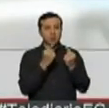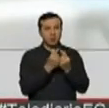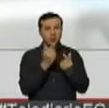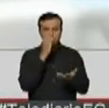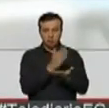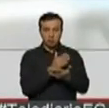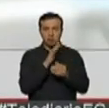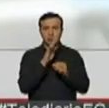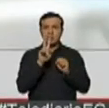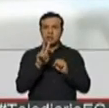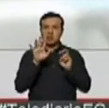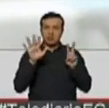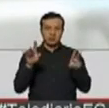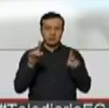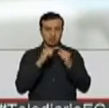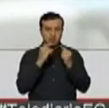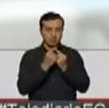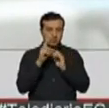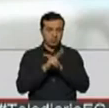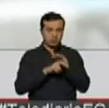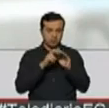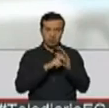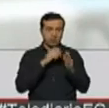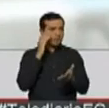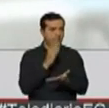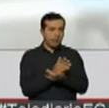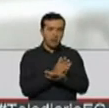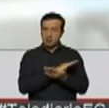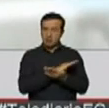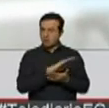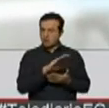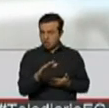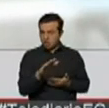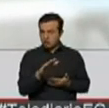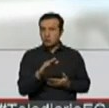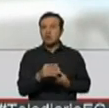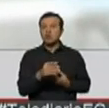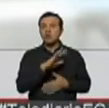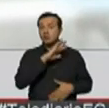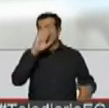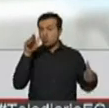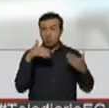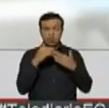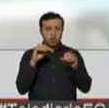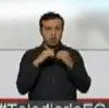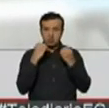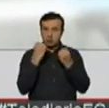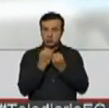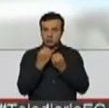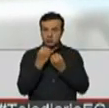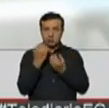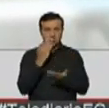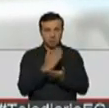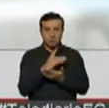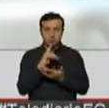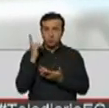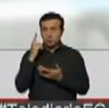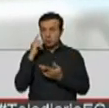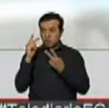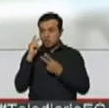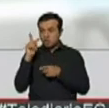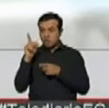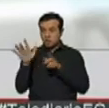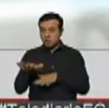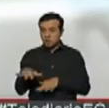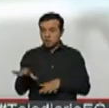27 organizaciones dedicadas a este tipo de delito, y nuestra meta es desestructurar toda la organización, no solamente la parte más visible